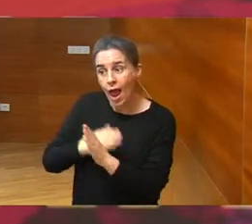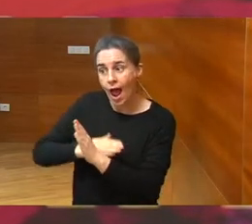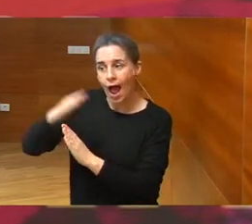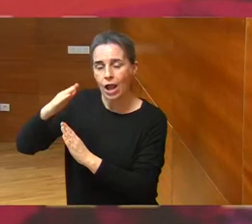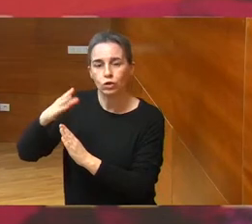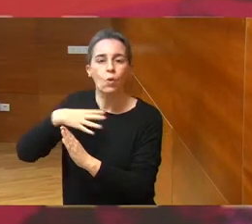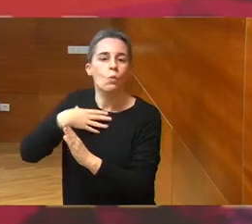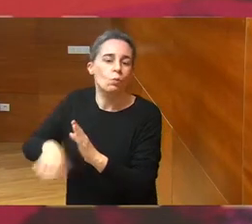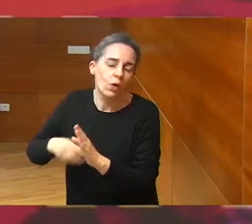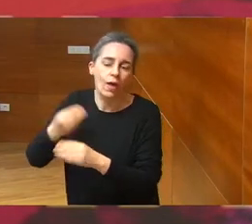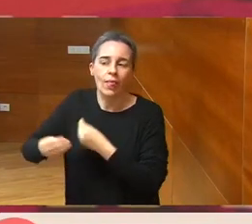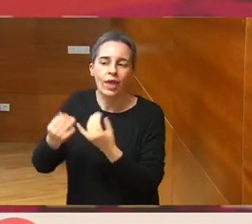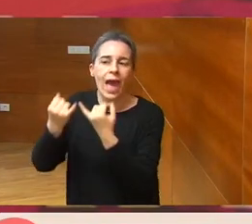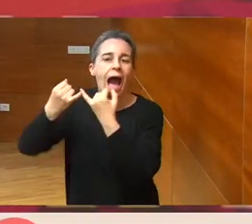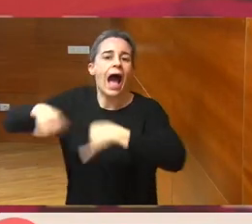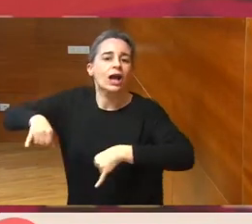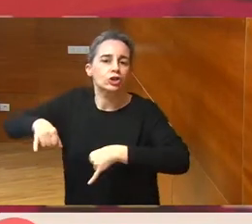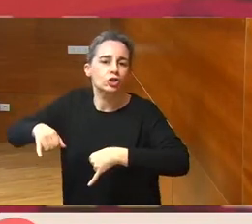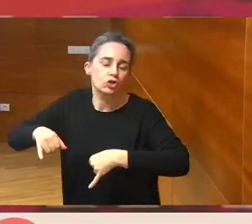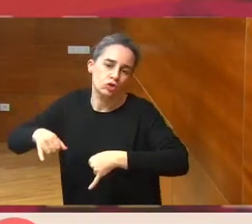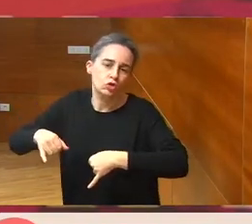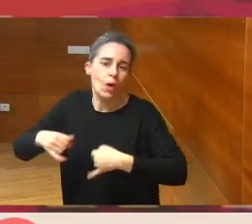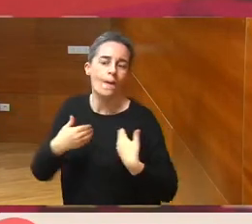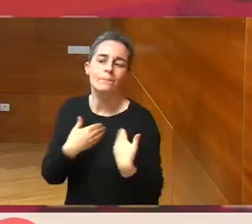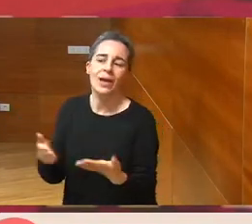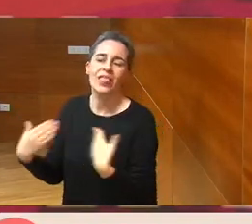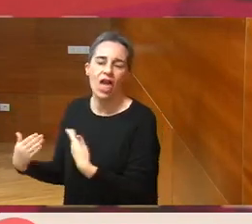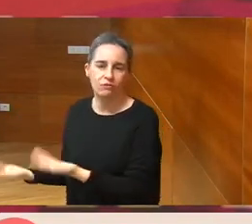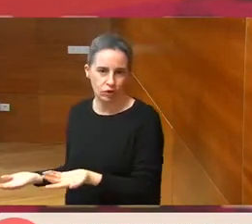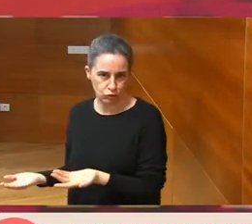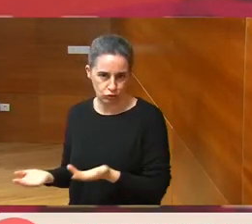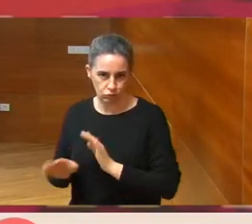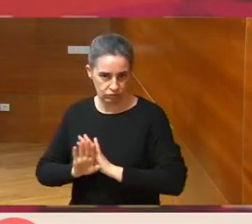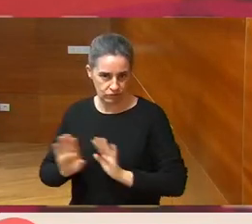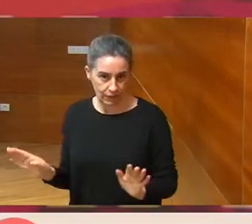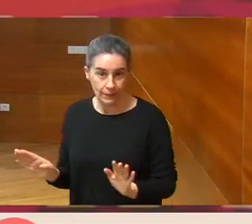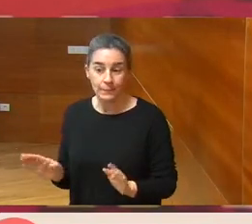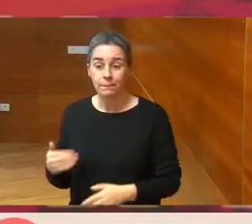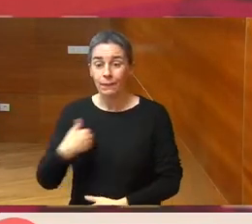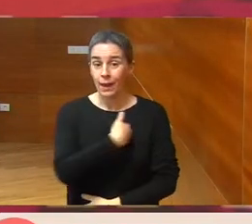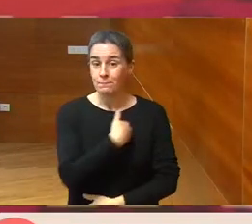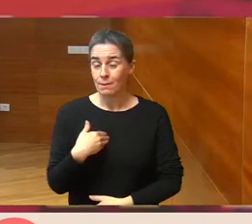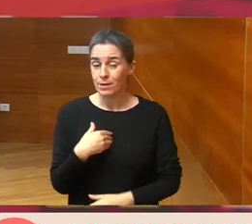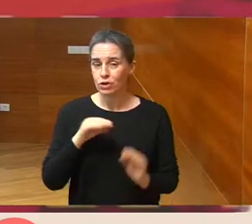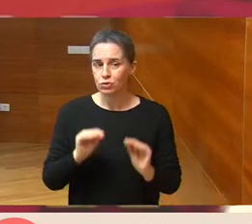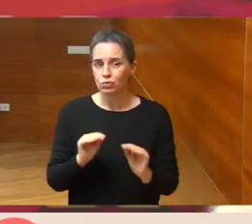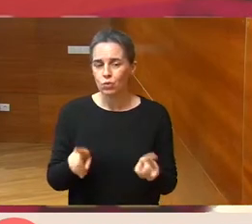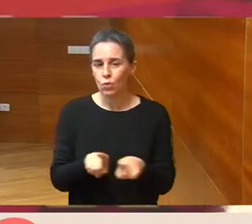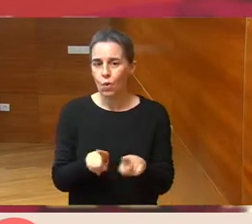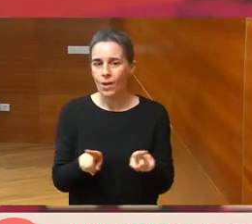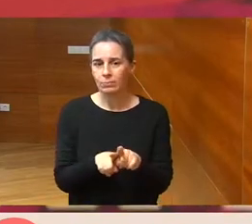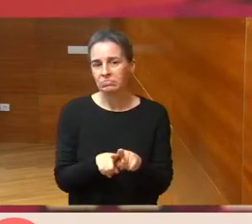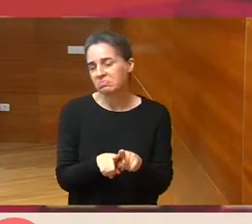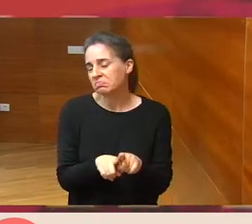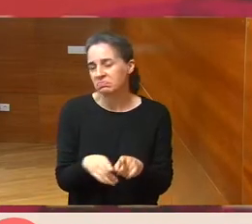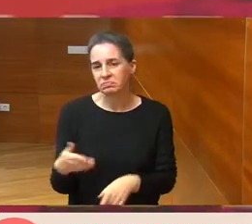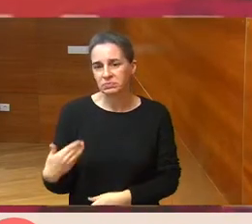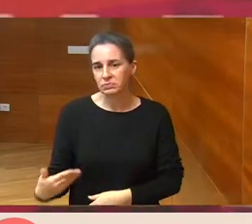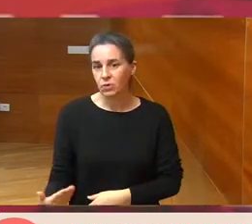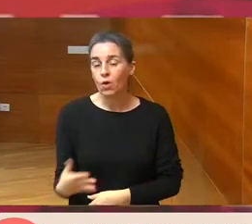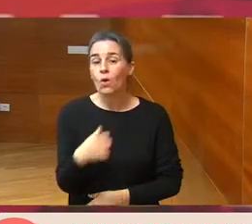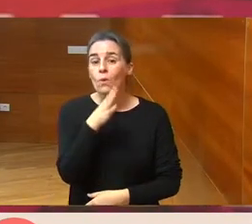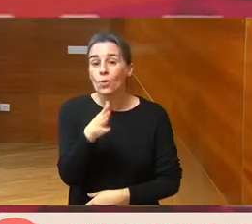con papel que yo pensó que también está poco destacado porque pontevedra fue y muy importante porque